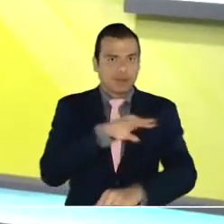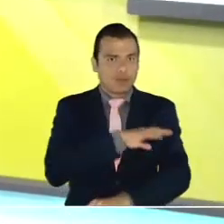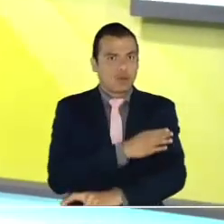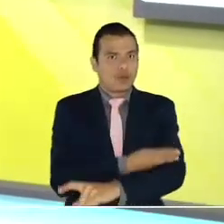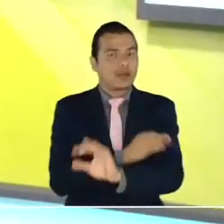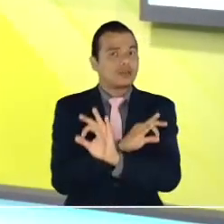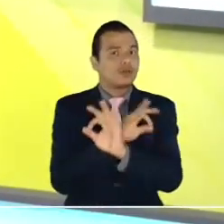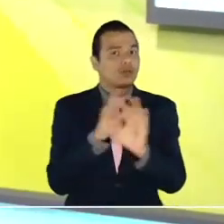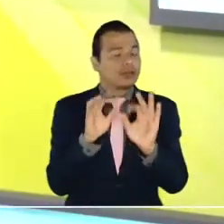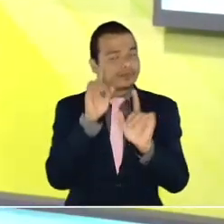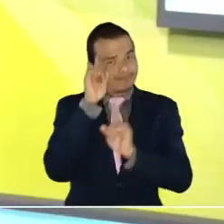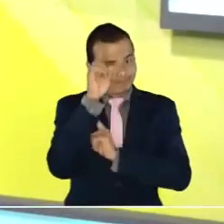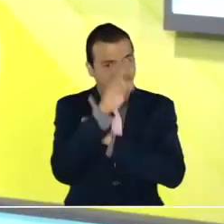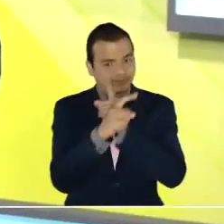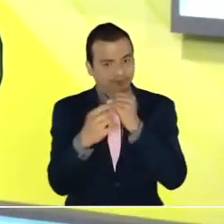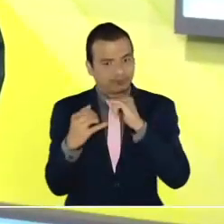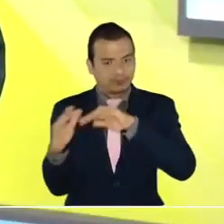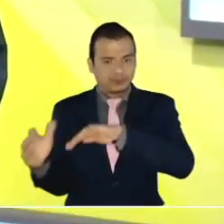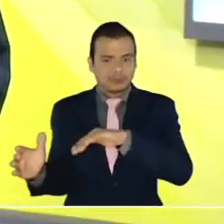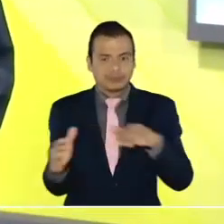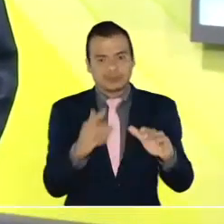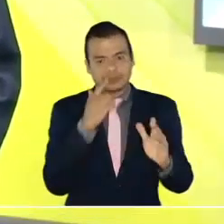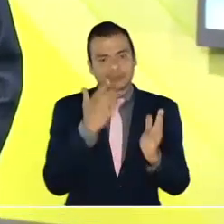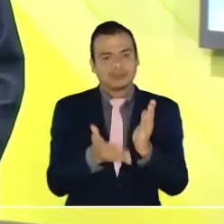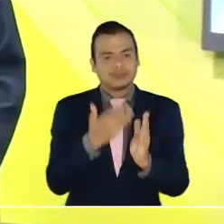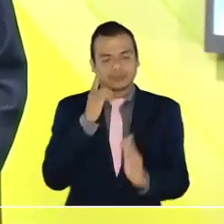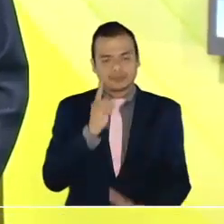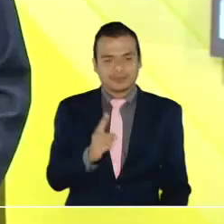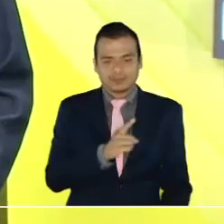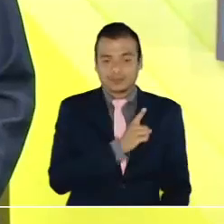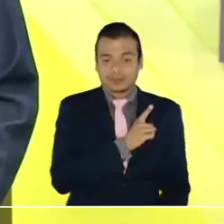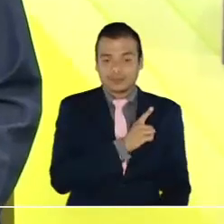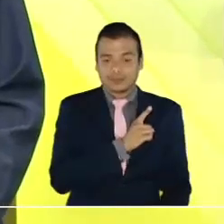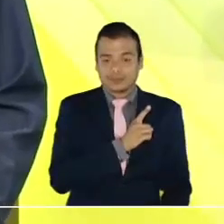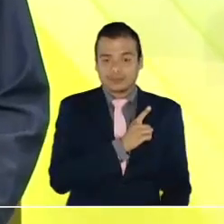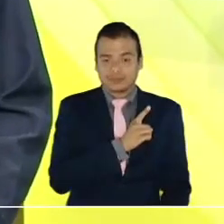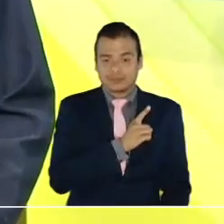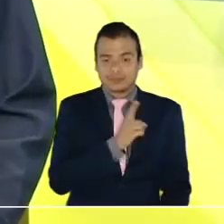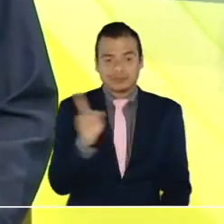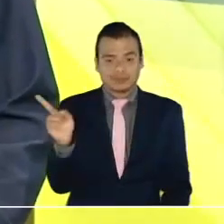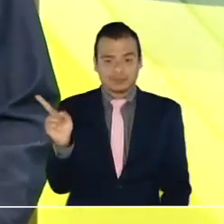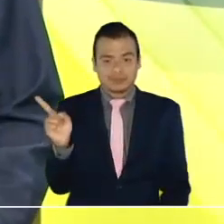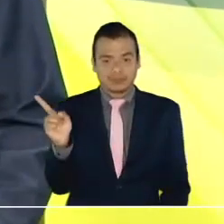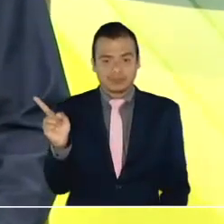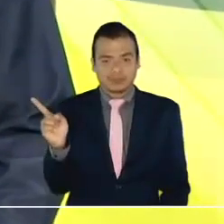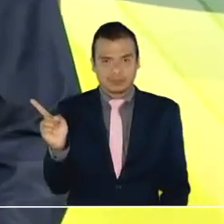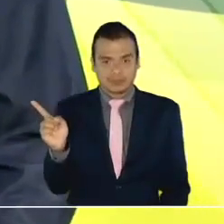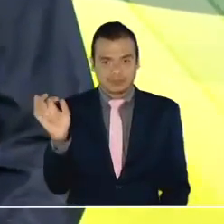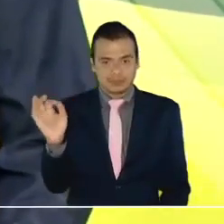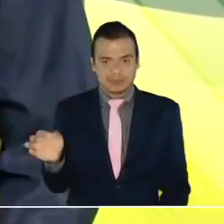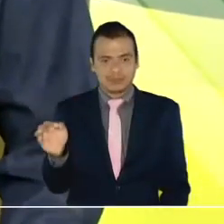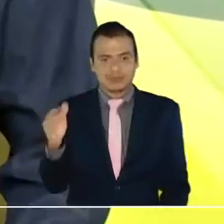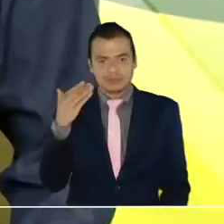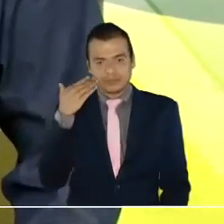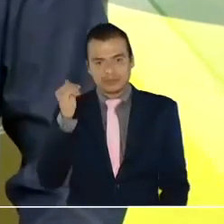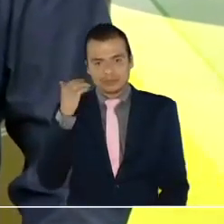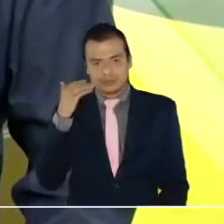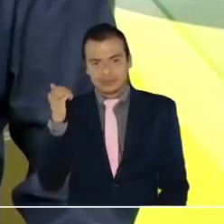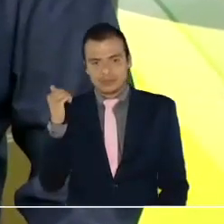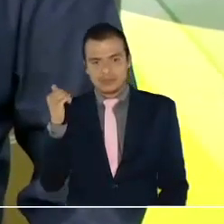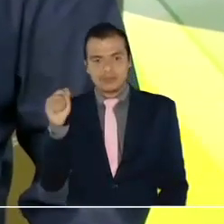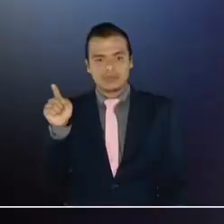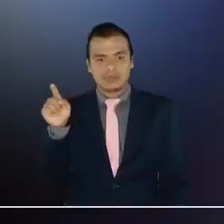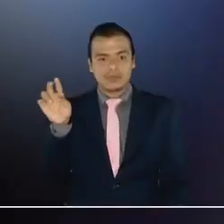quiero hablarles del libro Cómo luchar contra un dictador, de la galardonada periodista filipina María Ressa, ganadora del Premio Nobel de Paz